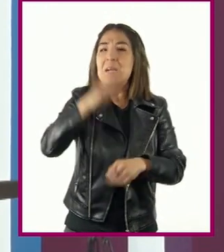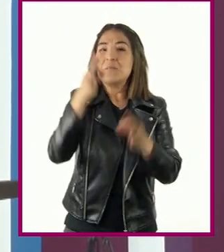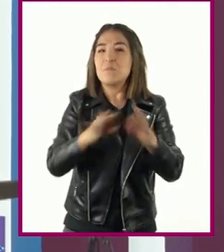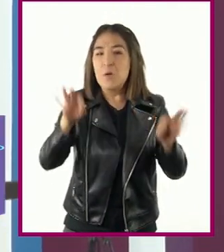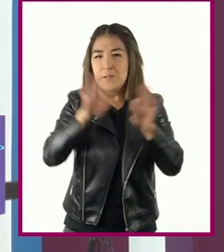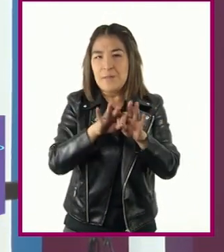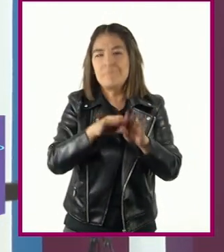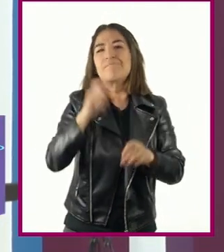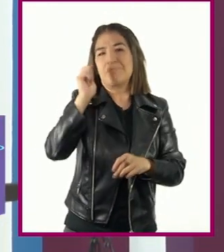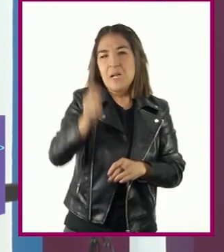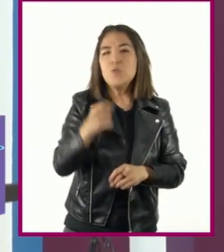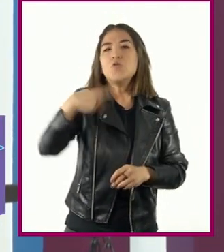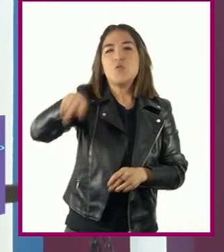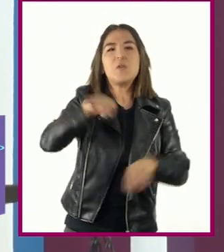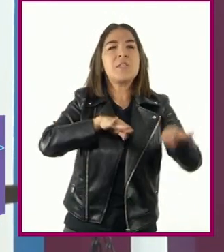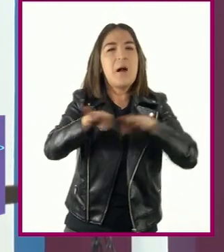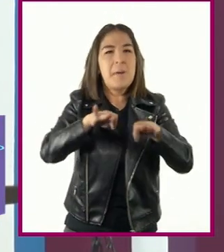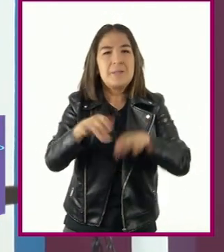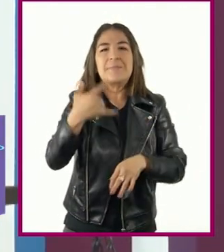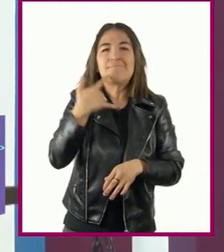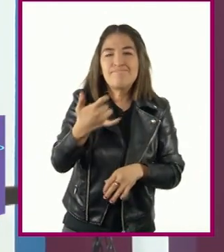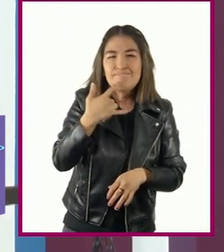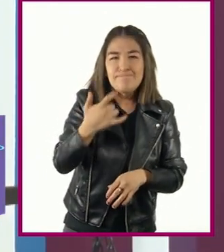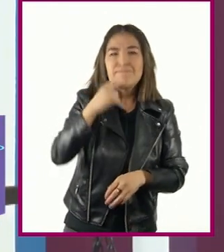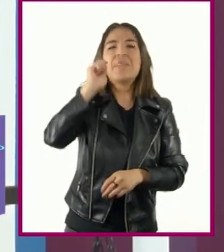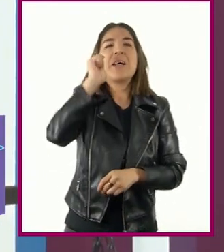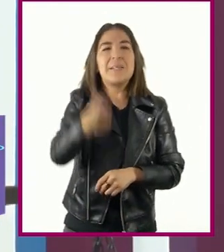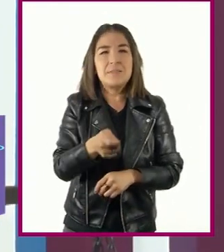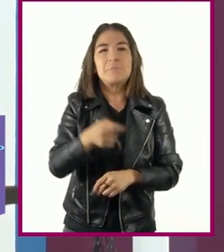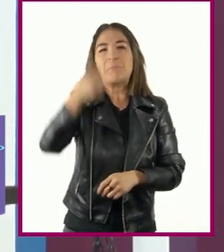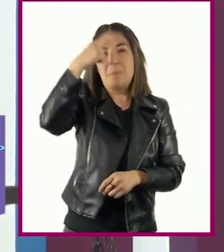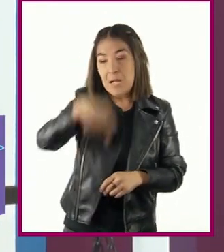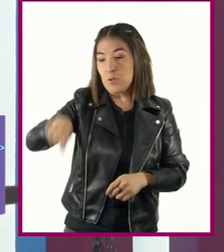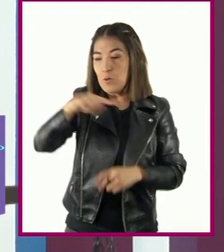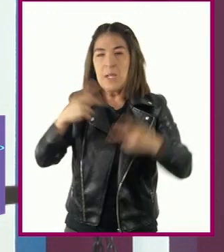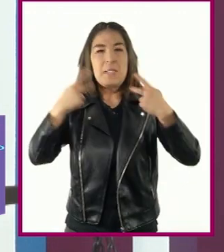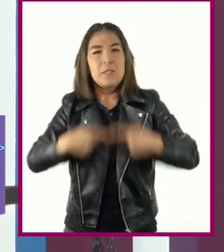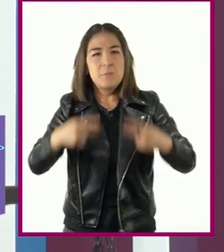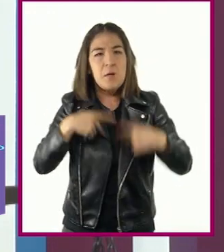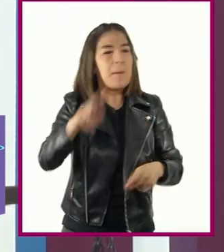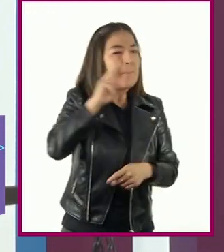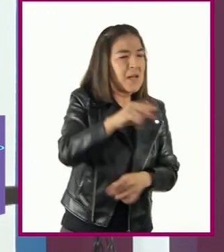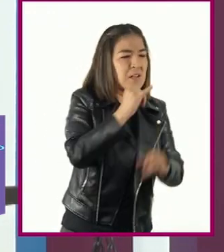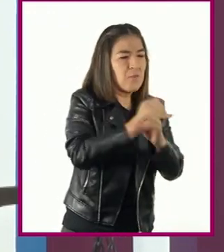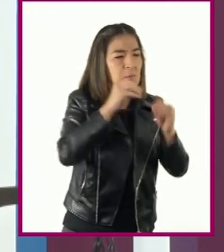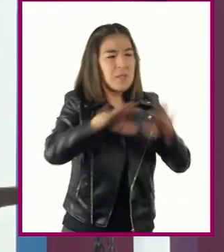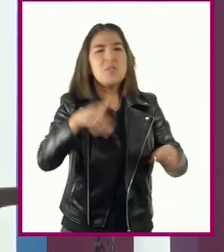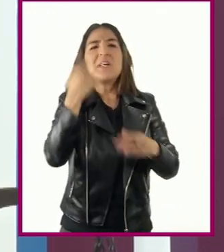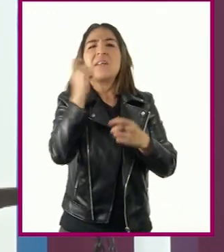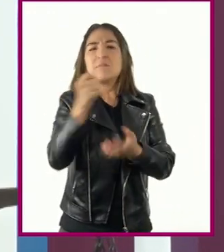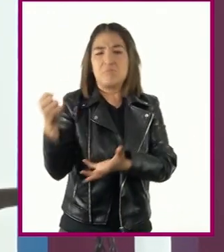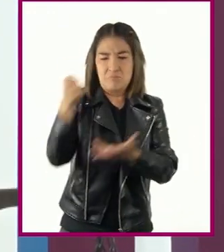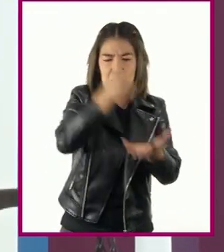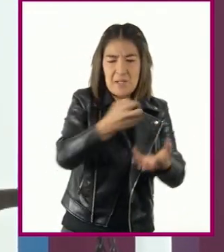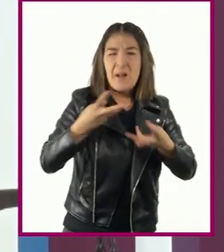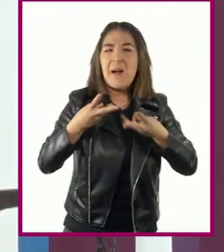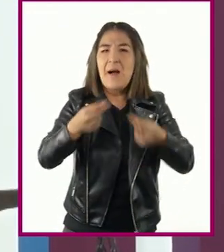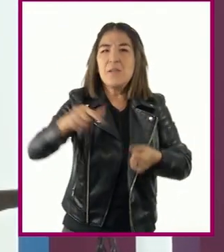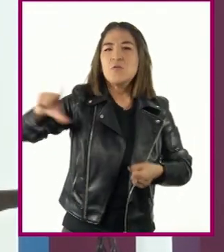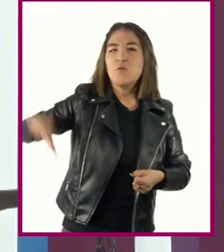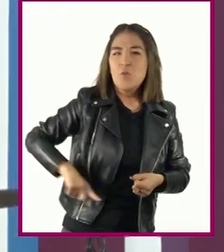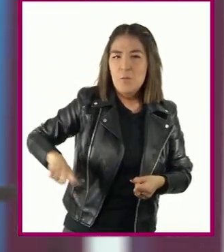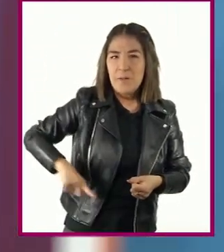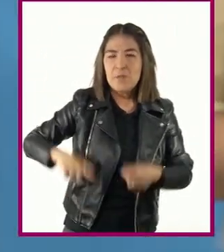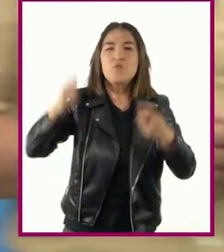el esfuerzo reciente, porque las y los ciudadanos accedamos a la información pública sobre el funcionamiento